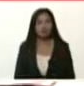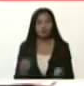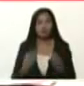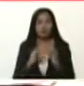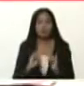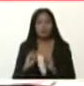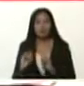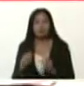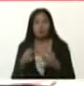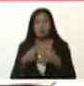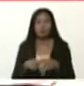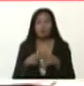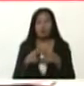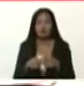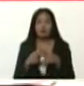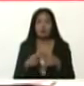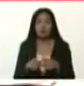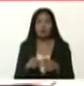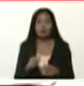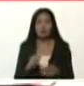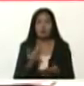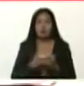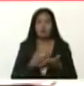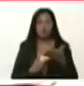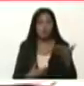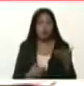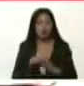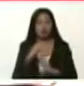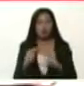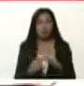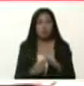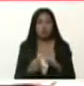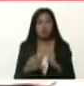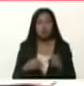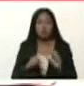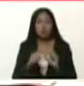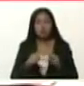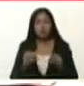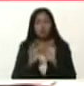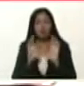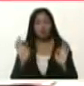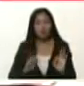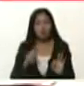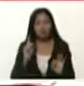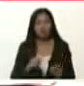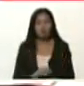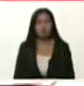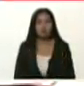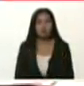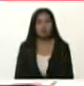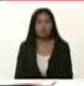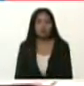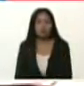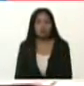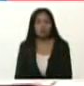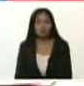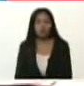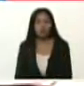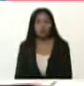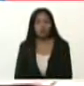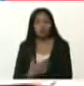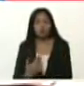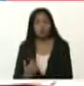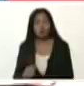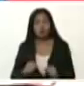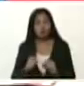taller, como propuestas concretas, yo quiero seguir avanzando. Yo quiero seguir avanzando y es una